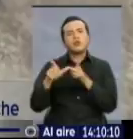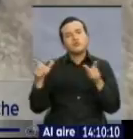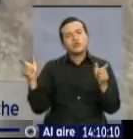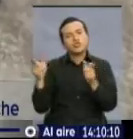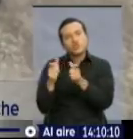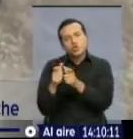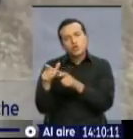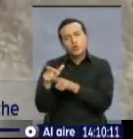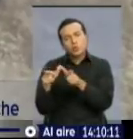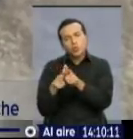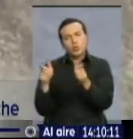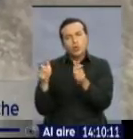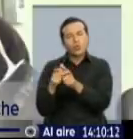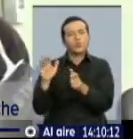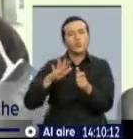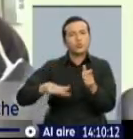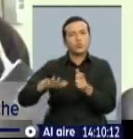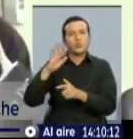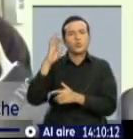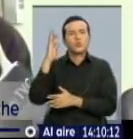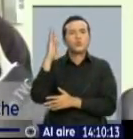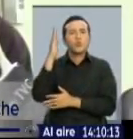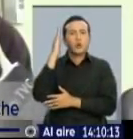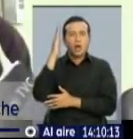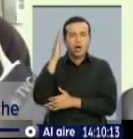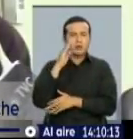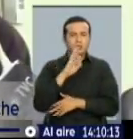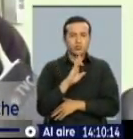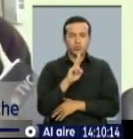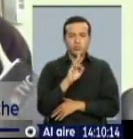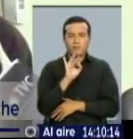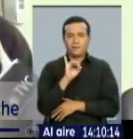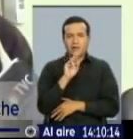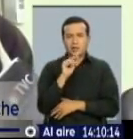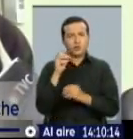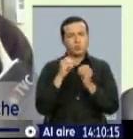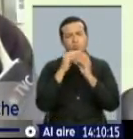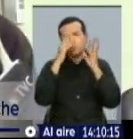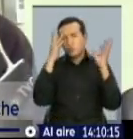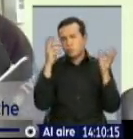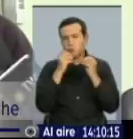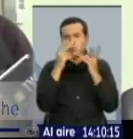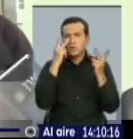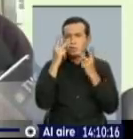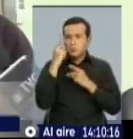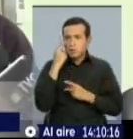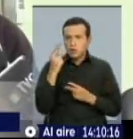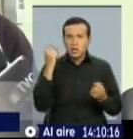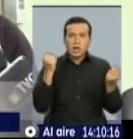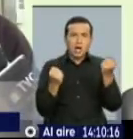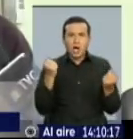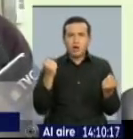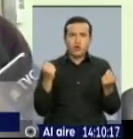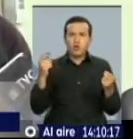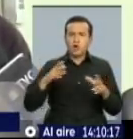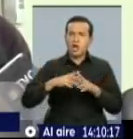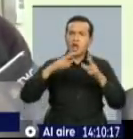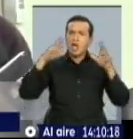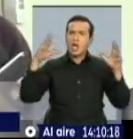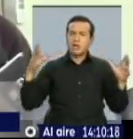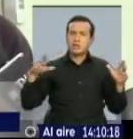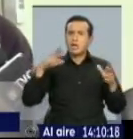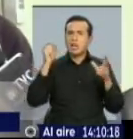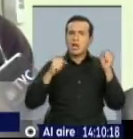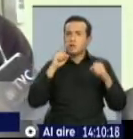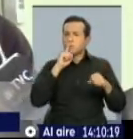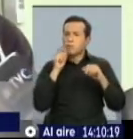productores del centro agrícola de Tulcán. Tufiño es muy popular ver los carros tanqueros que circulan